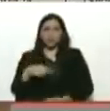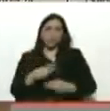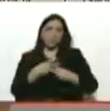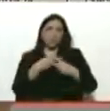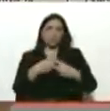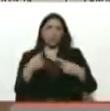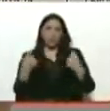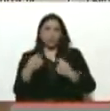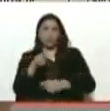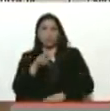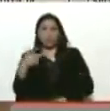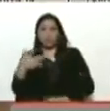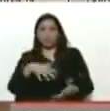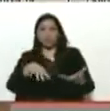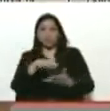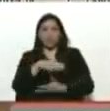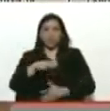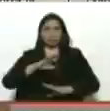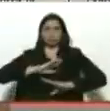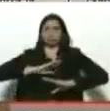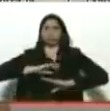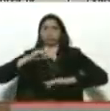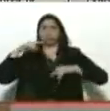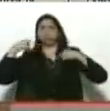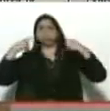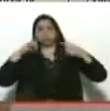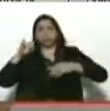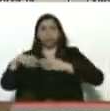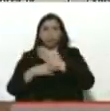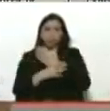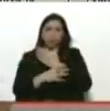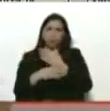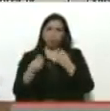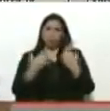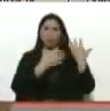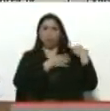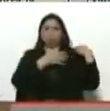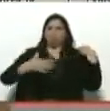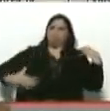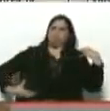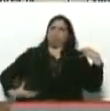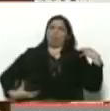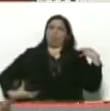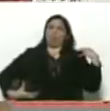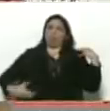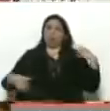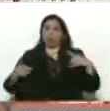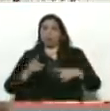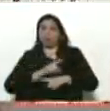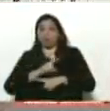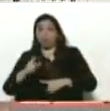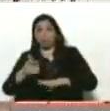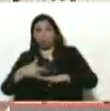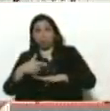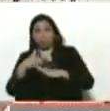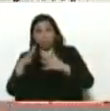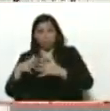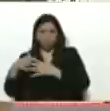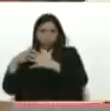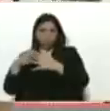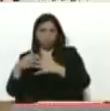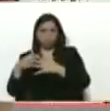de enero, se autoproclama en una de locura Juanito Limaña como presidente. Inmediatamente el gobierno de Estados